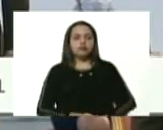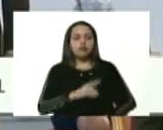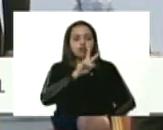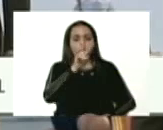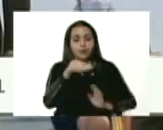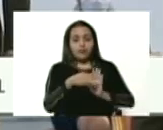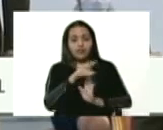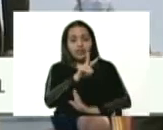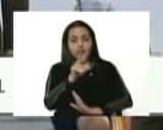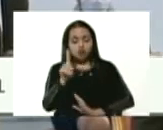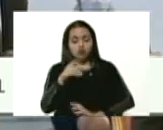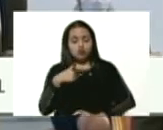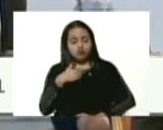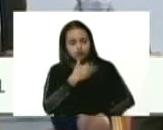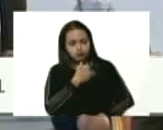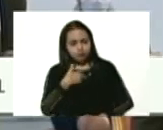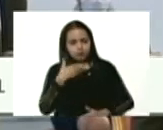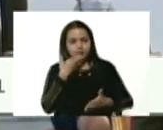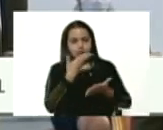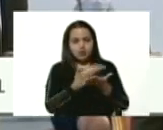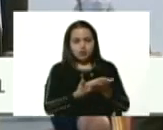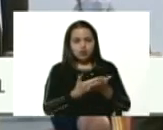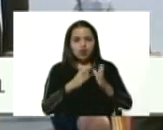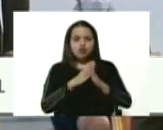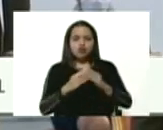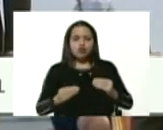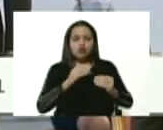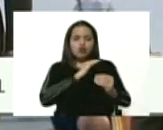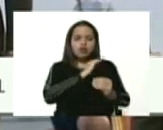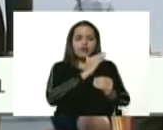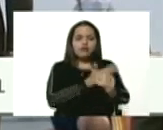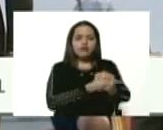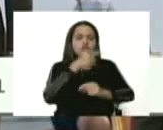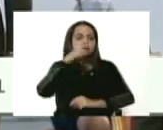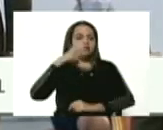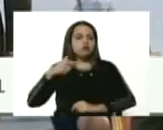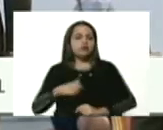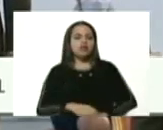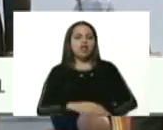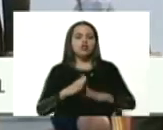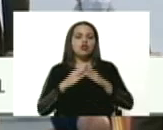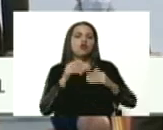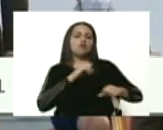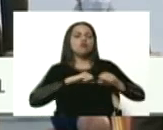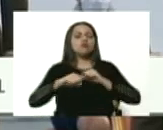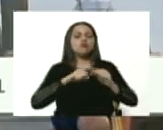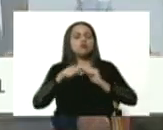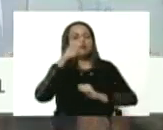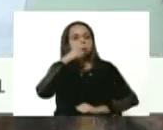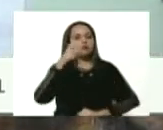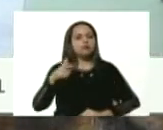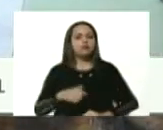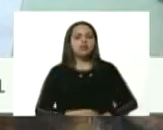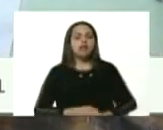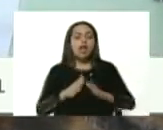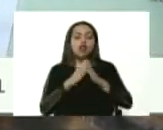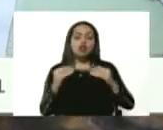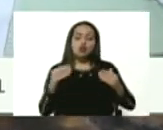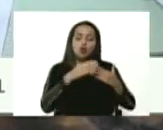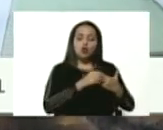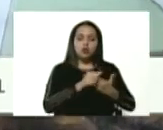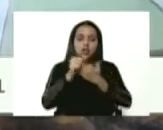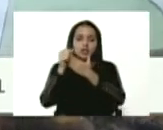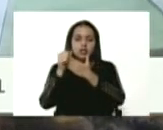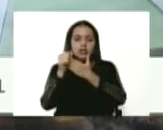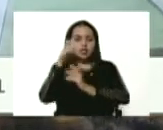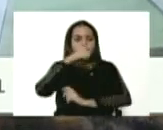2021. Y yo le pido a todas las fuerzas populares, a todos los movimientos populares, a todos los líderes y